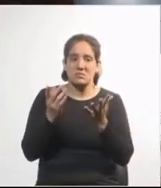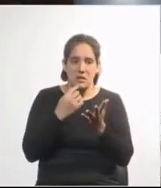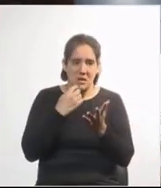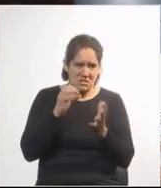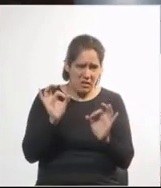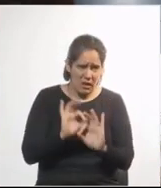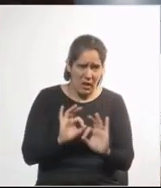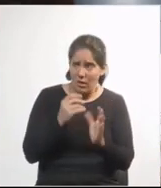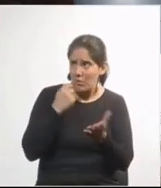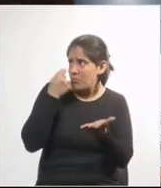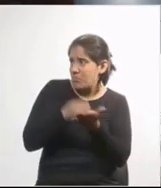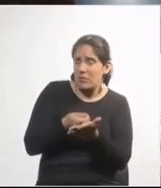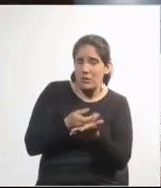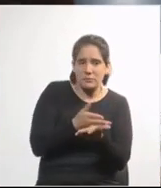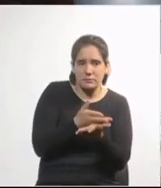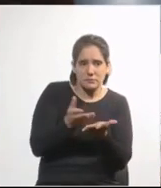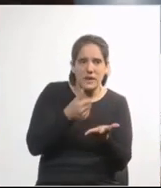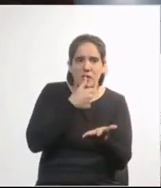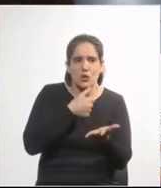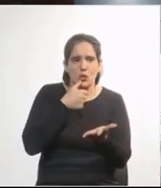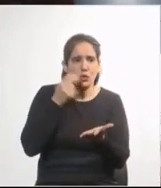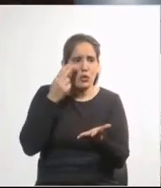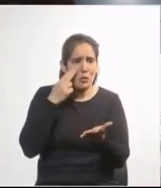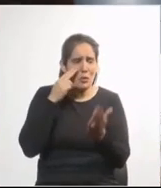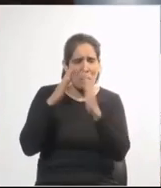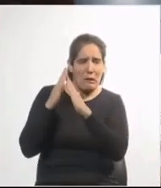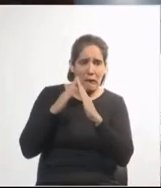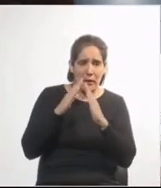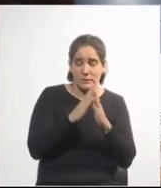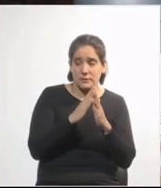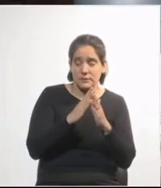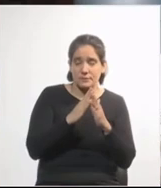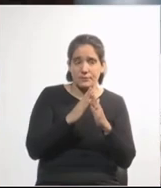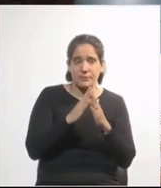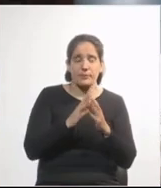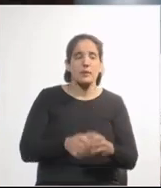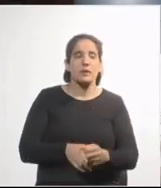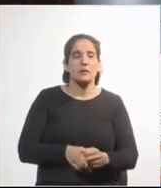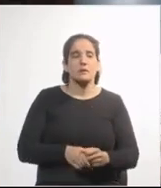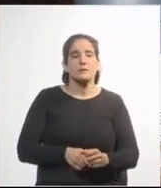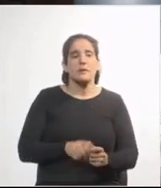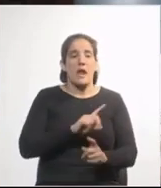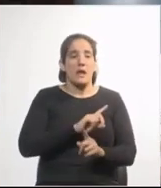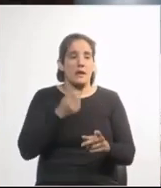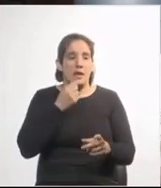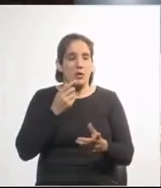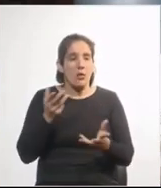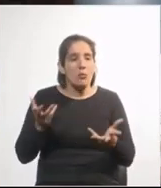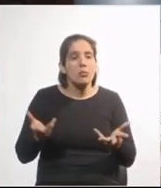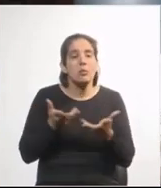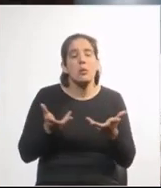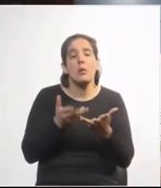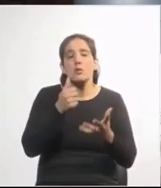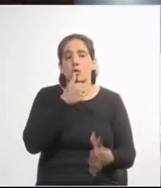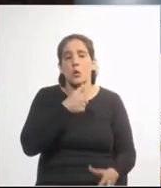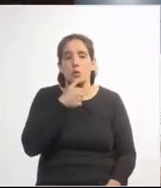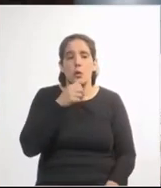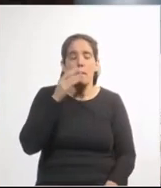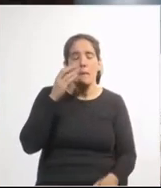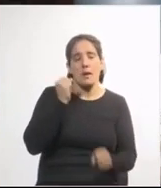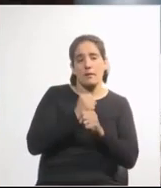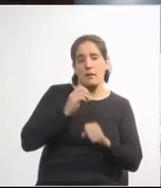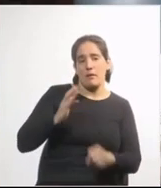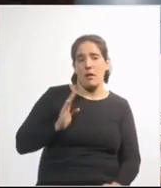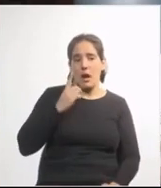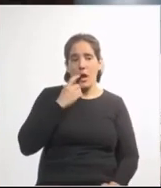un aporte significativo para resolver el problema del déficit habitacional, ni ha generado soluciones para las